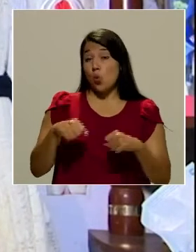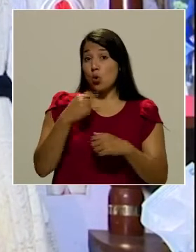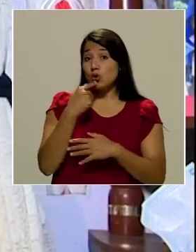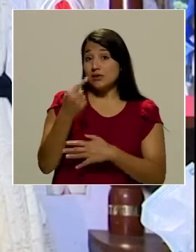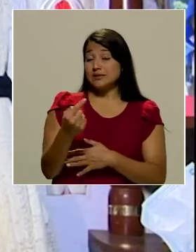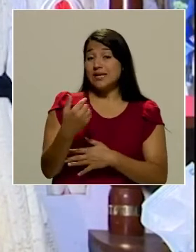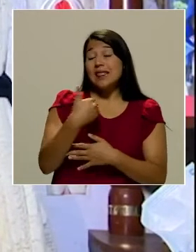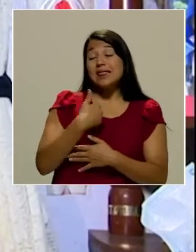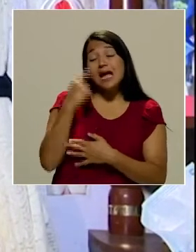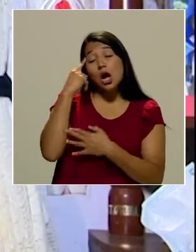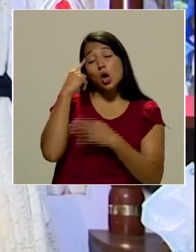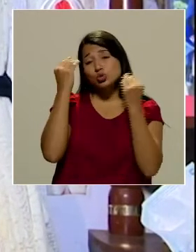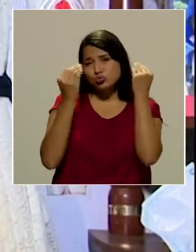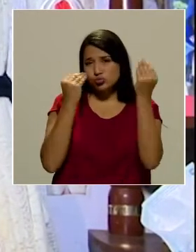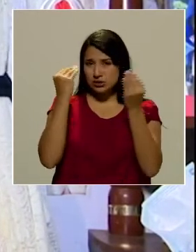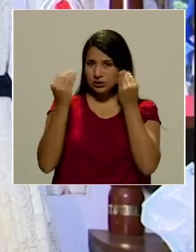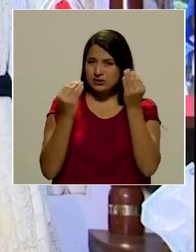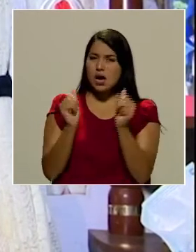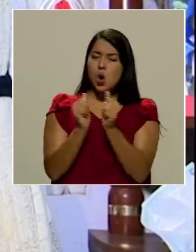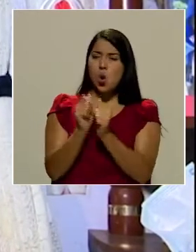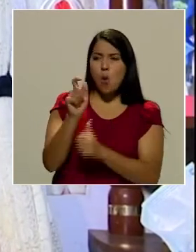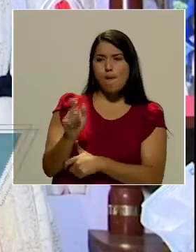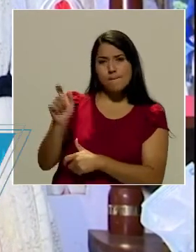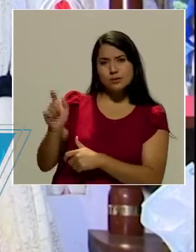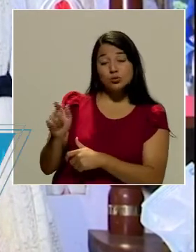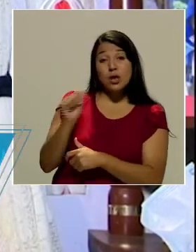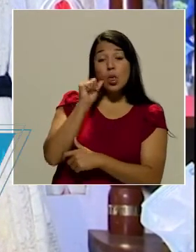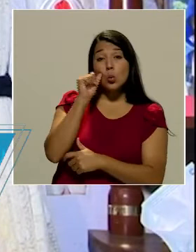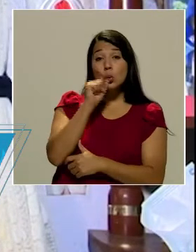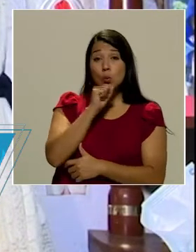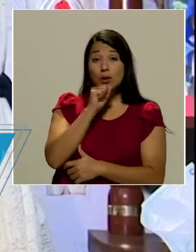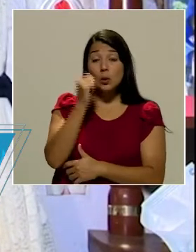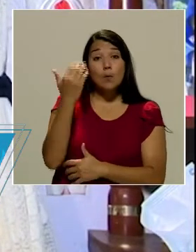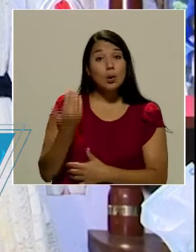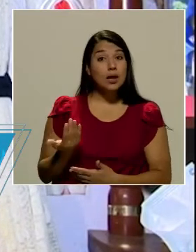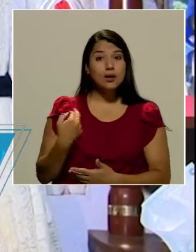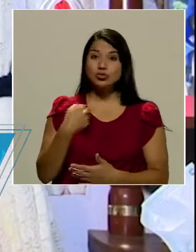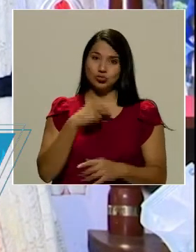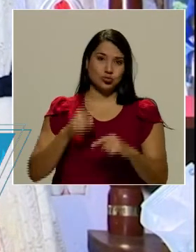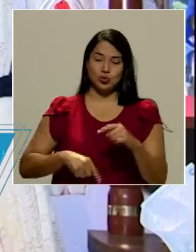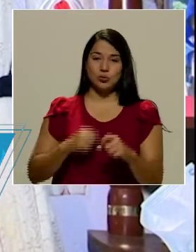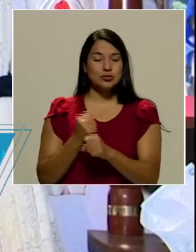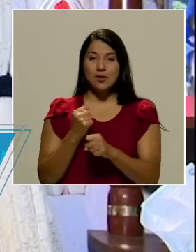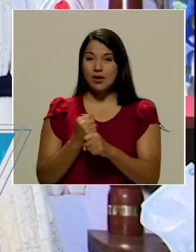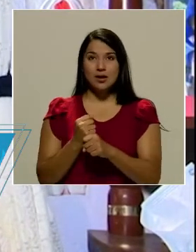que tengan conciencia con los adultos mayores, porque definitivamente no podemos trabajar.